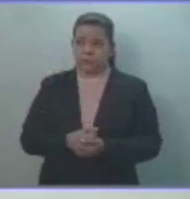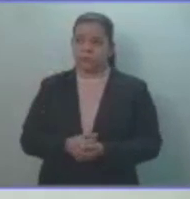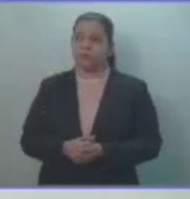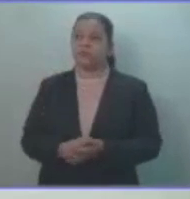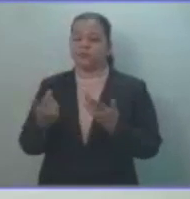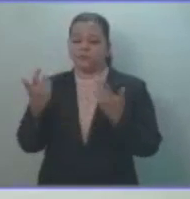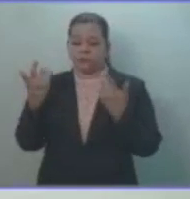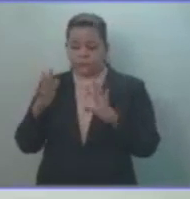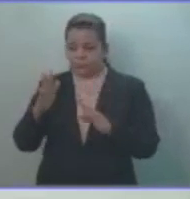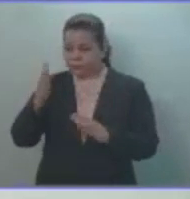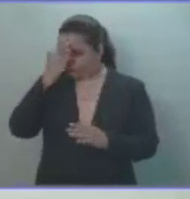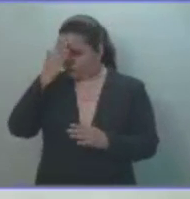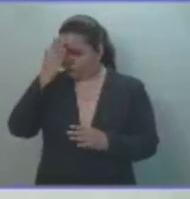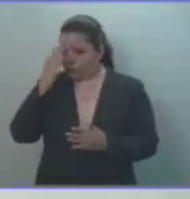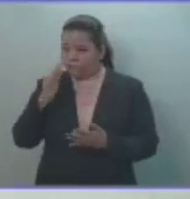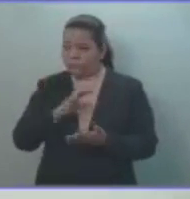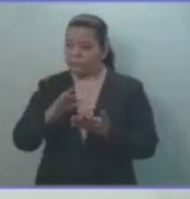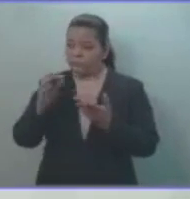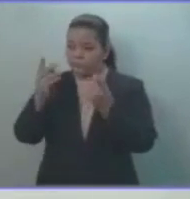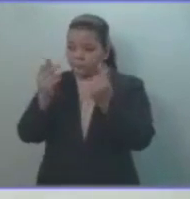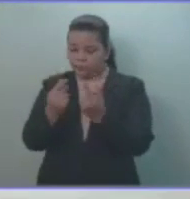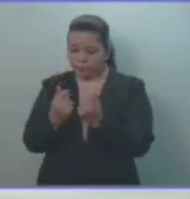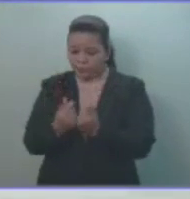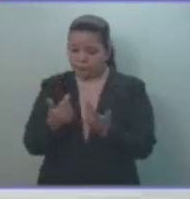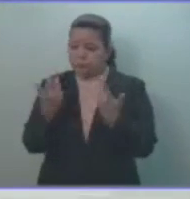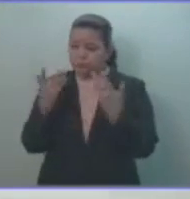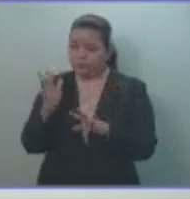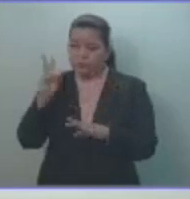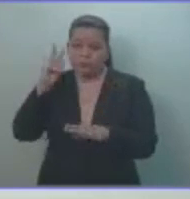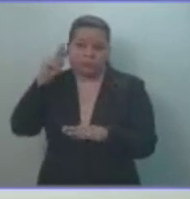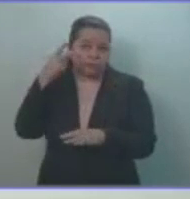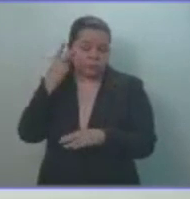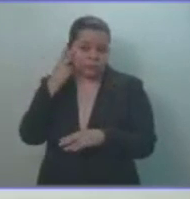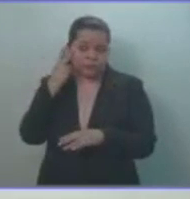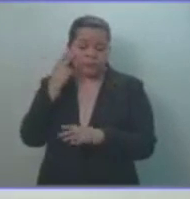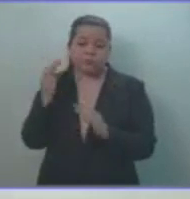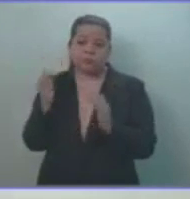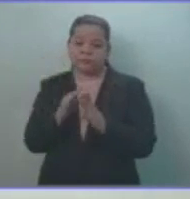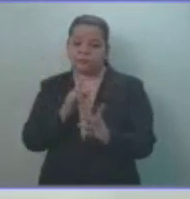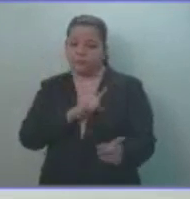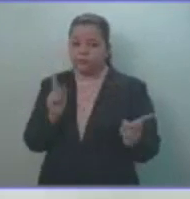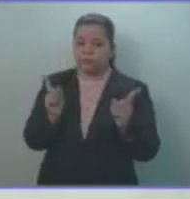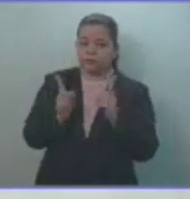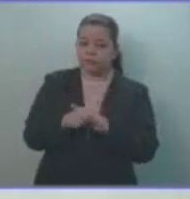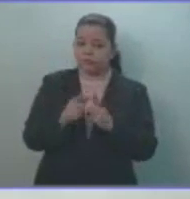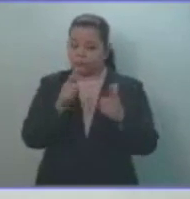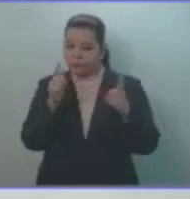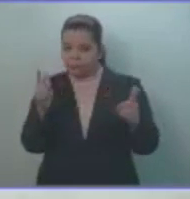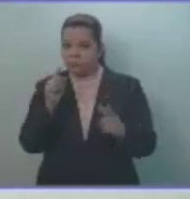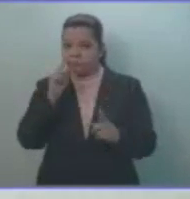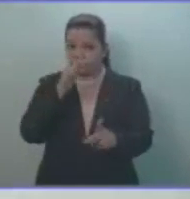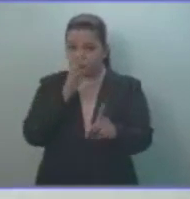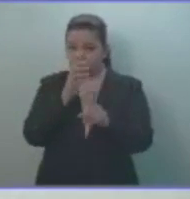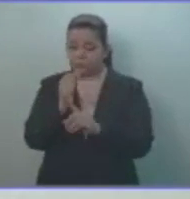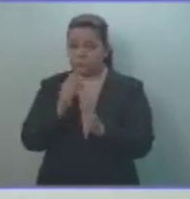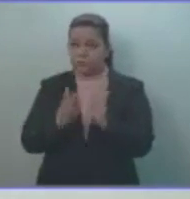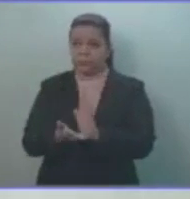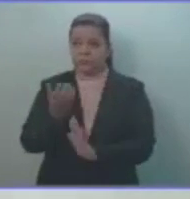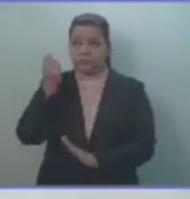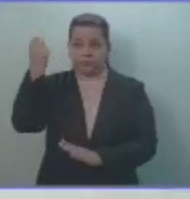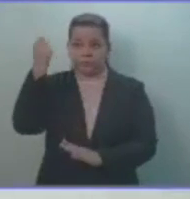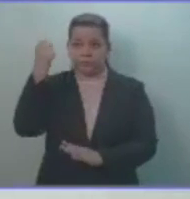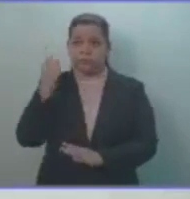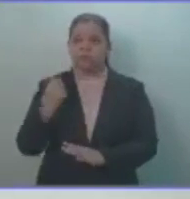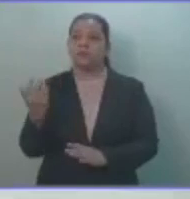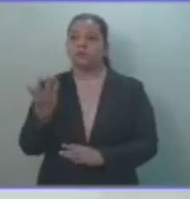en cuenta que este presupuesto también implica una transición y uno de los objetivos fundamentales es